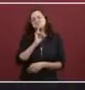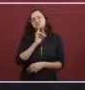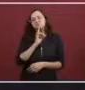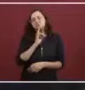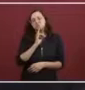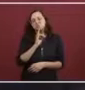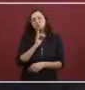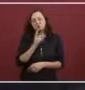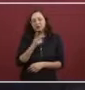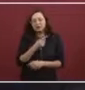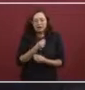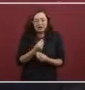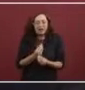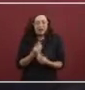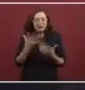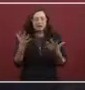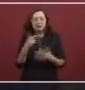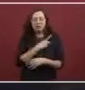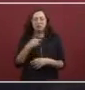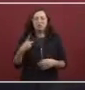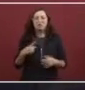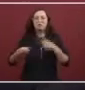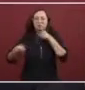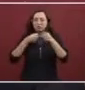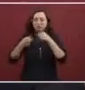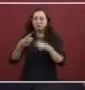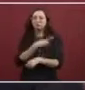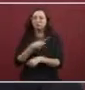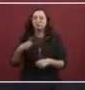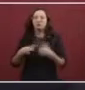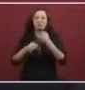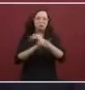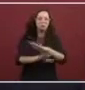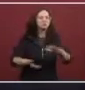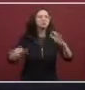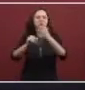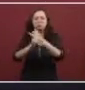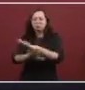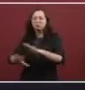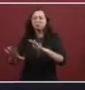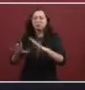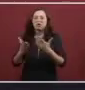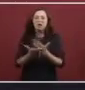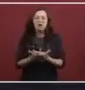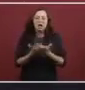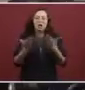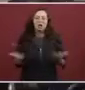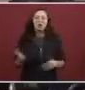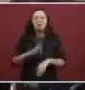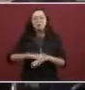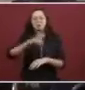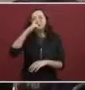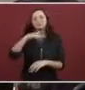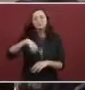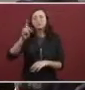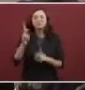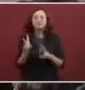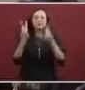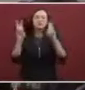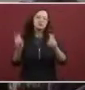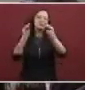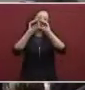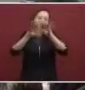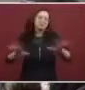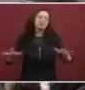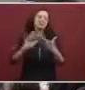también el derecho a la información. Ahora tenemos la facilidad de que existen las benditas